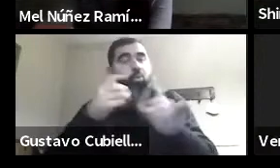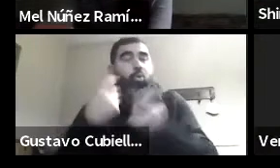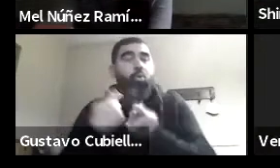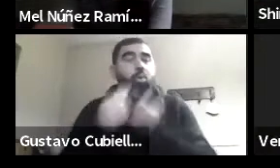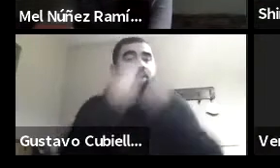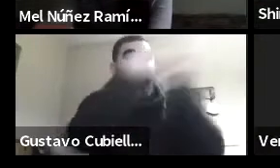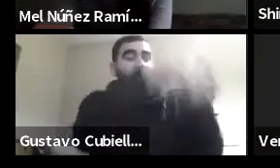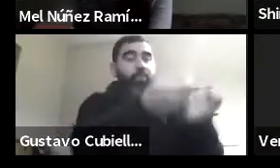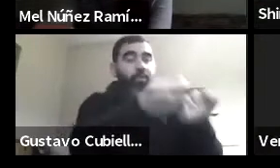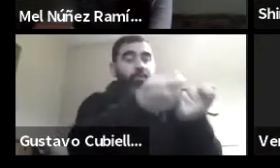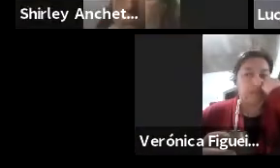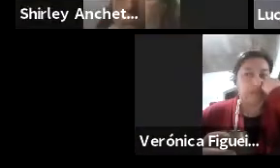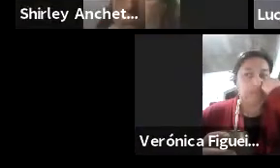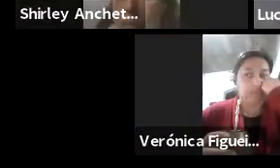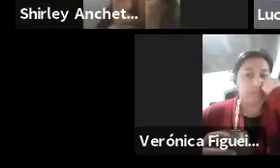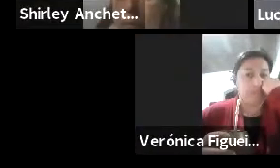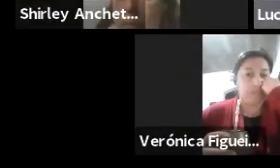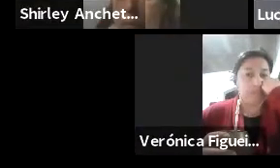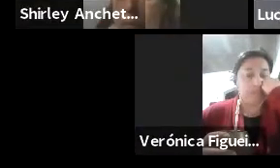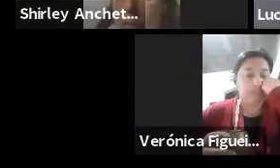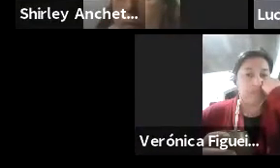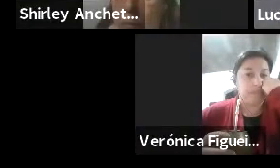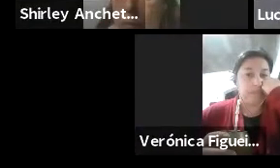no ha sido otorgada.